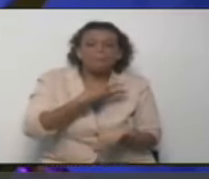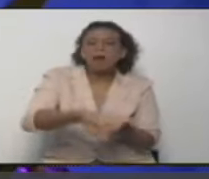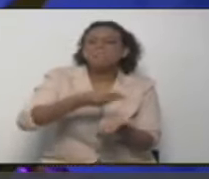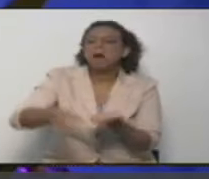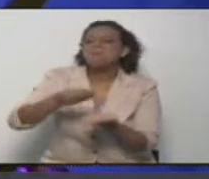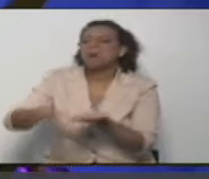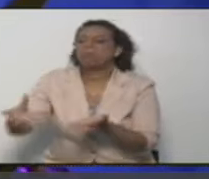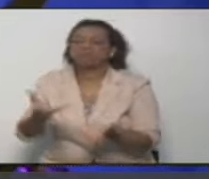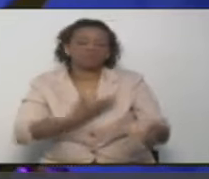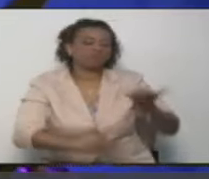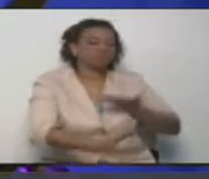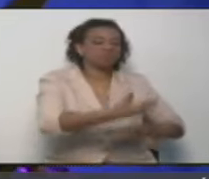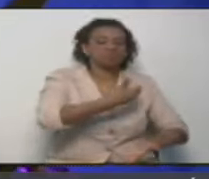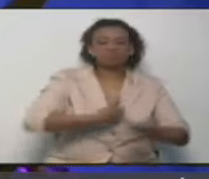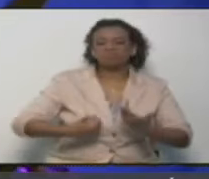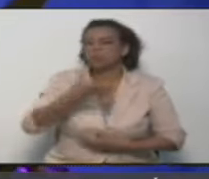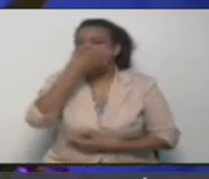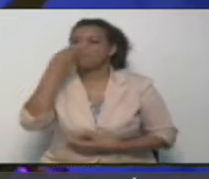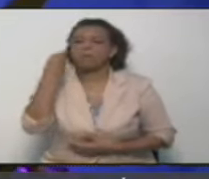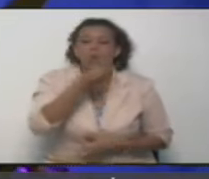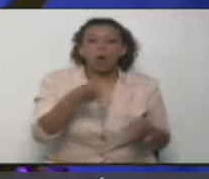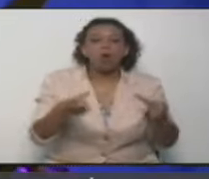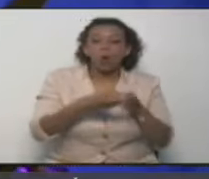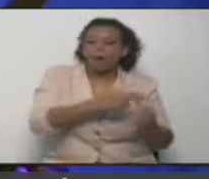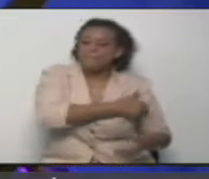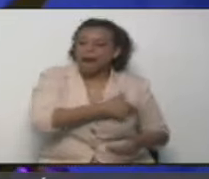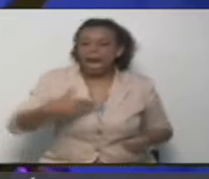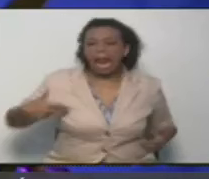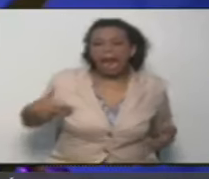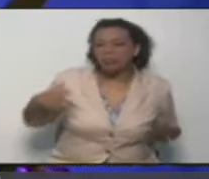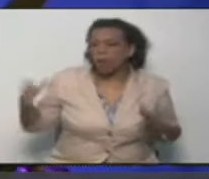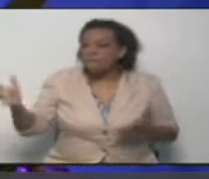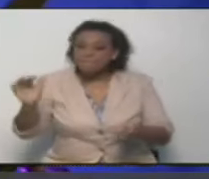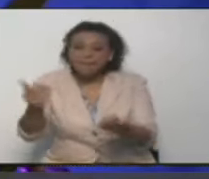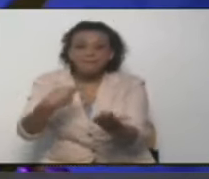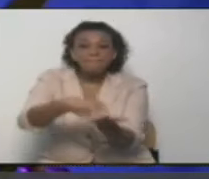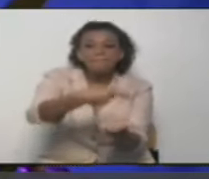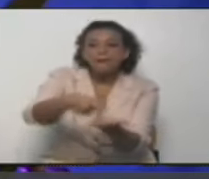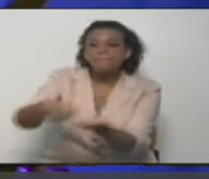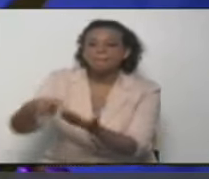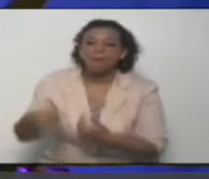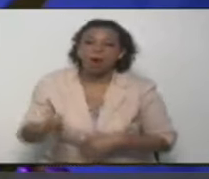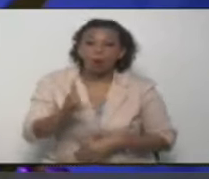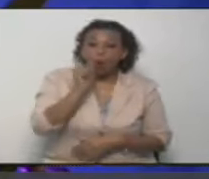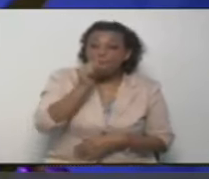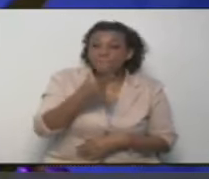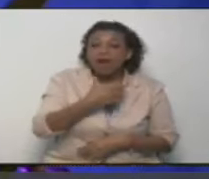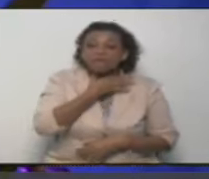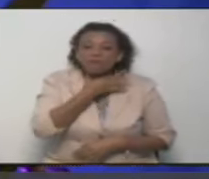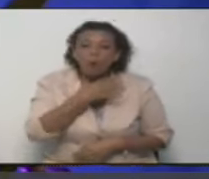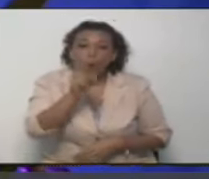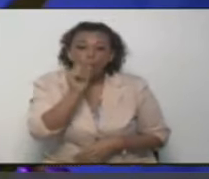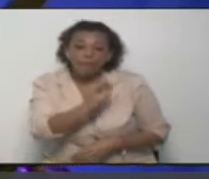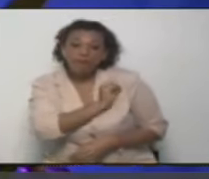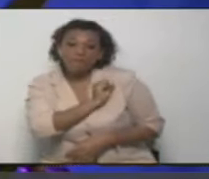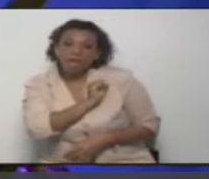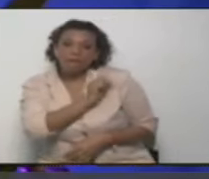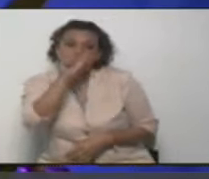la plata. Conformaron los comanditos del terror. El viejito cobarde sabía todo y huyó del